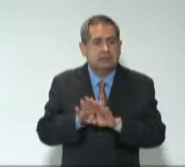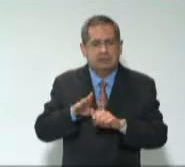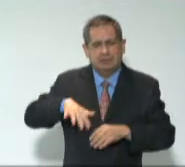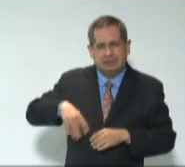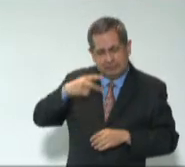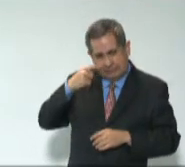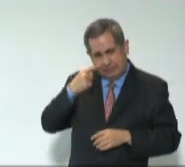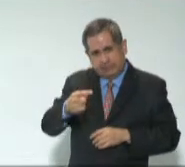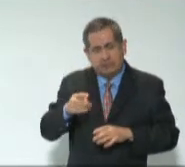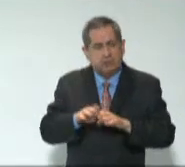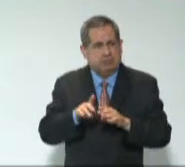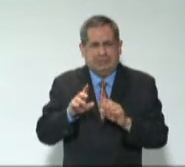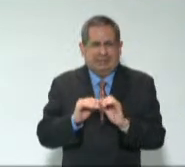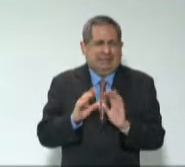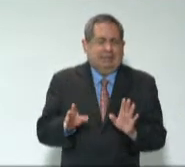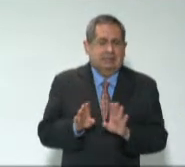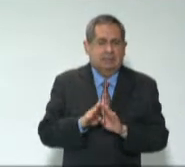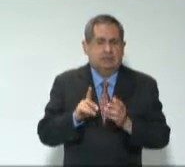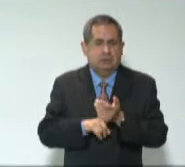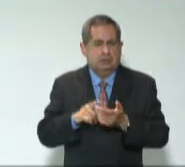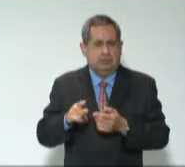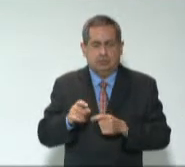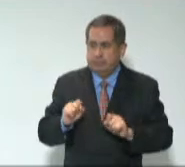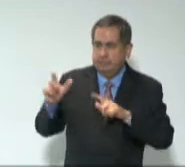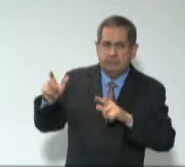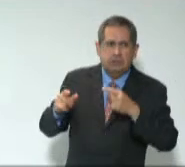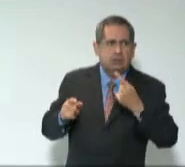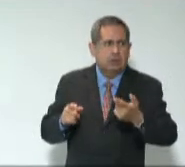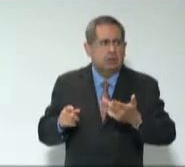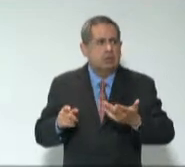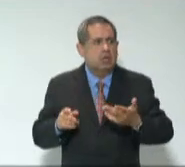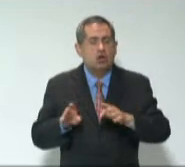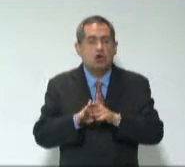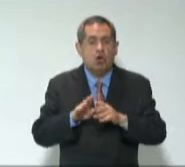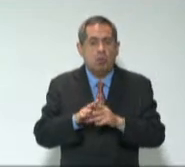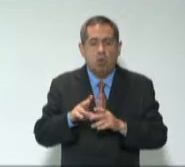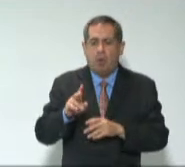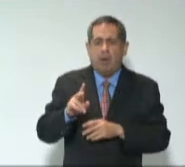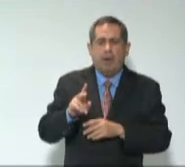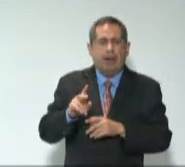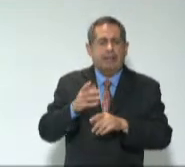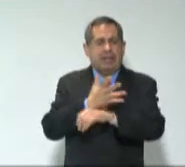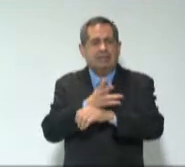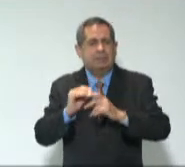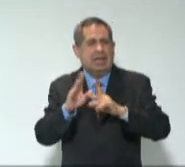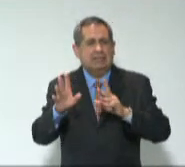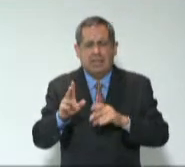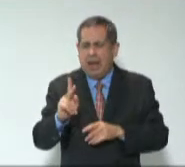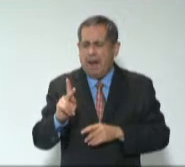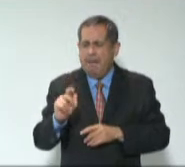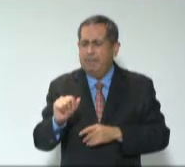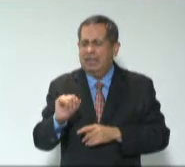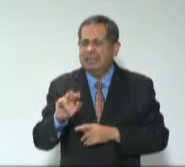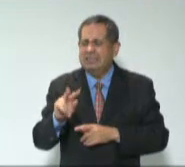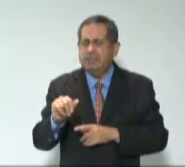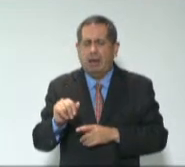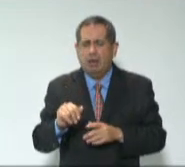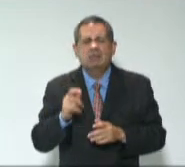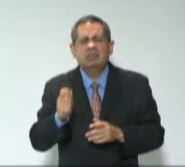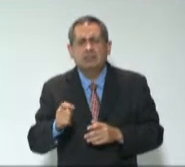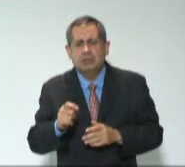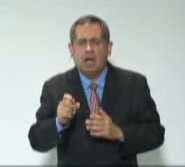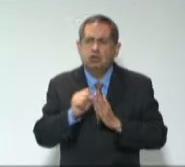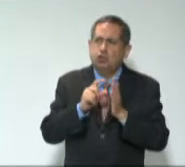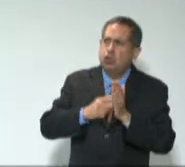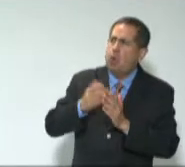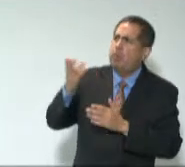podemos ver y era evidente Si vemos la primera lámina por lo que se refiere a la transparencia pasiva que es cuando uno hace solicitudes que es la más tradicional